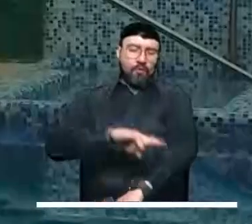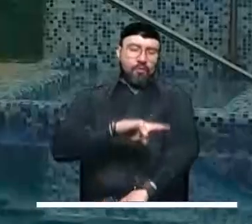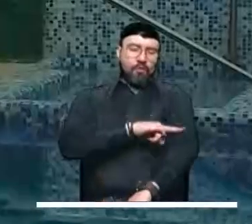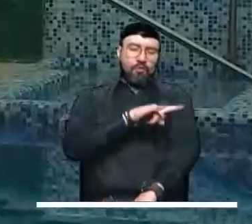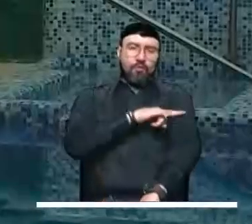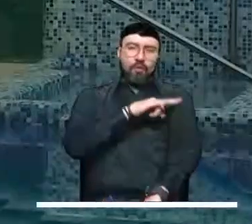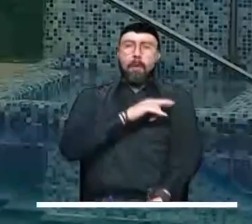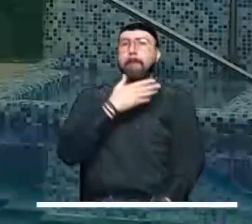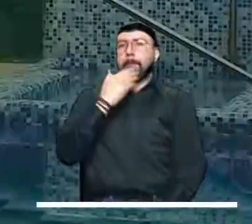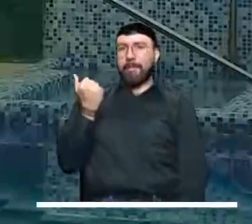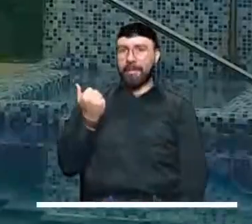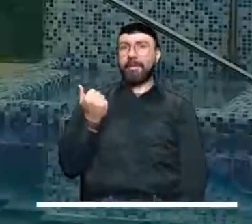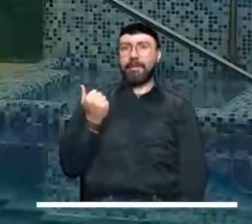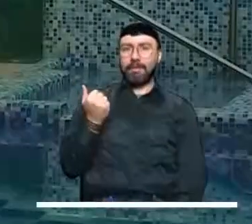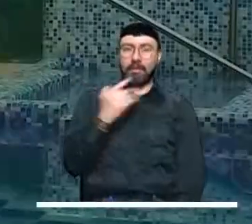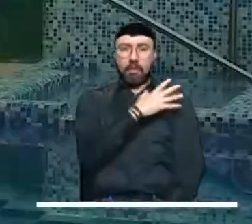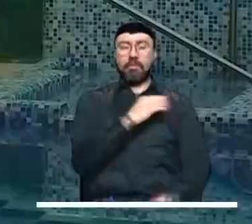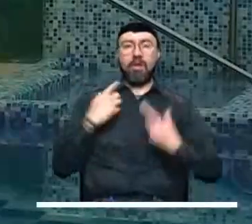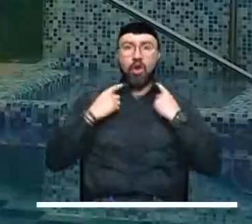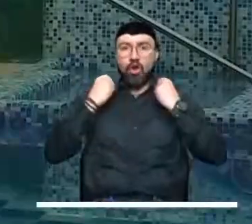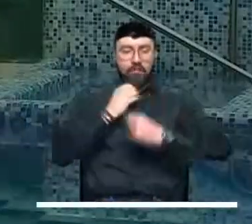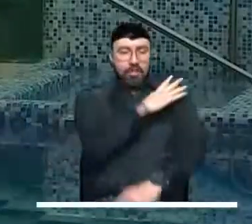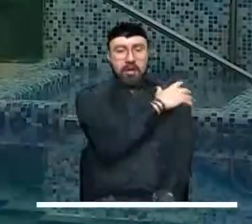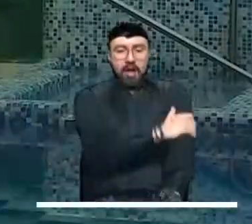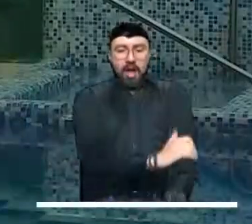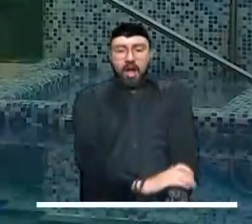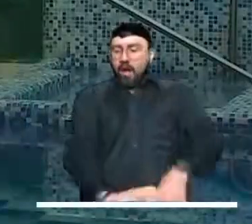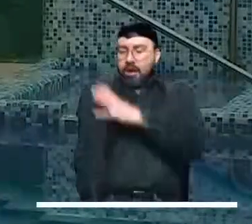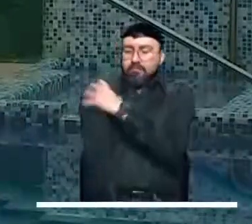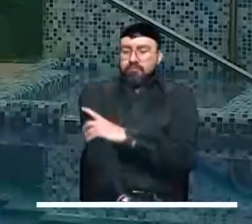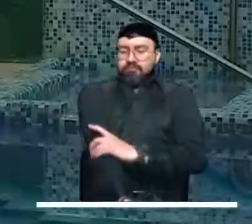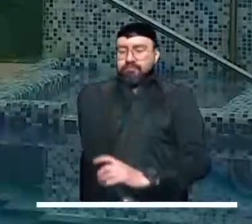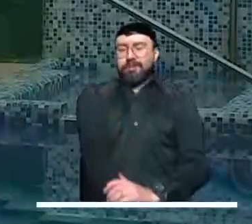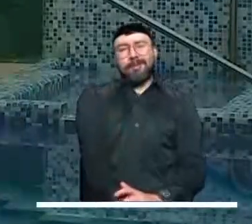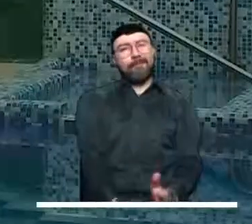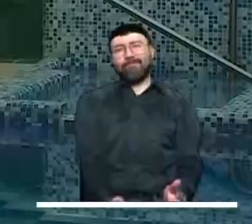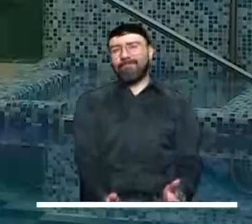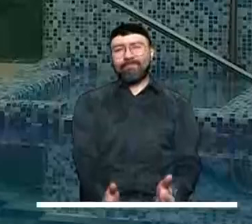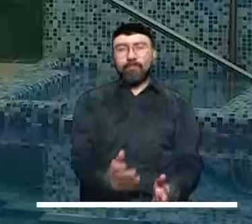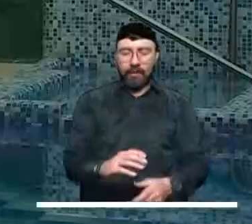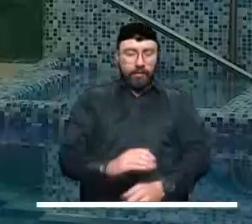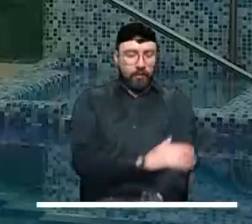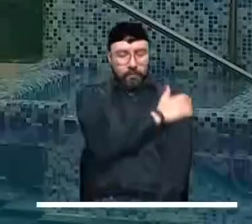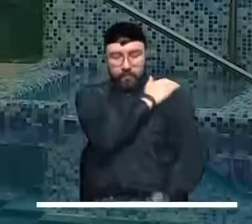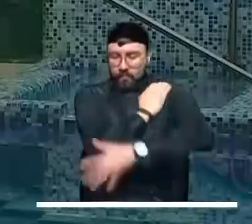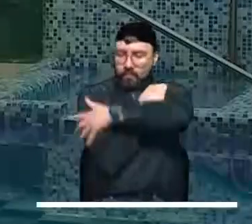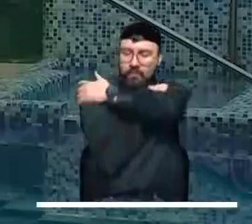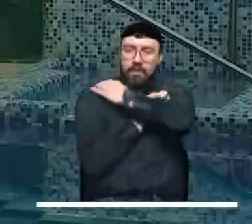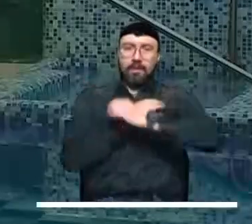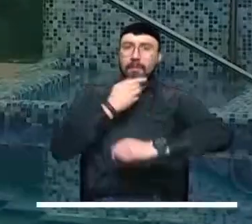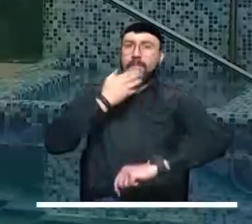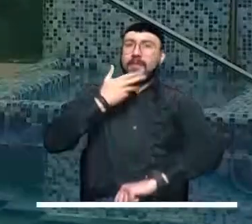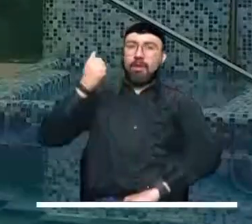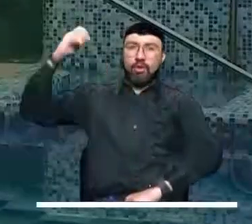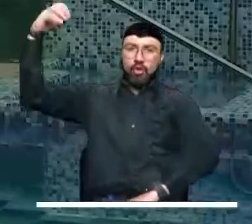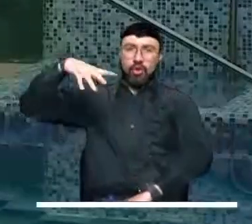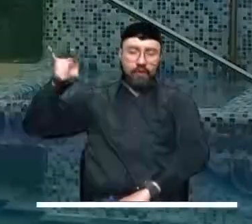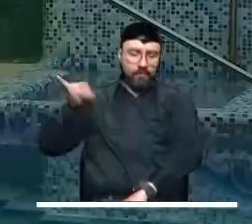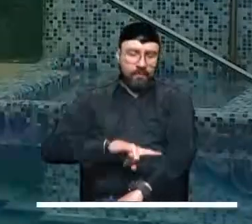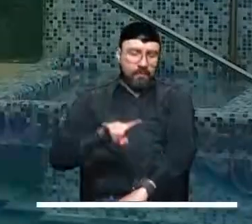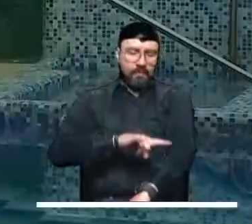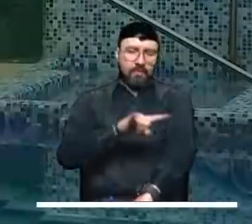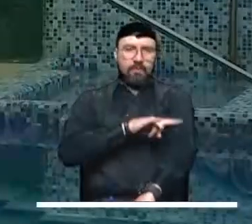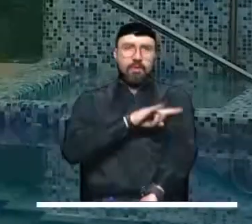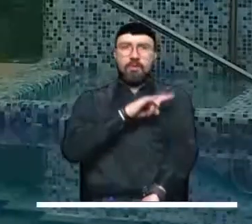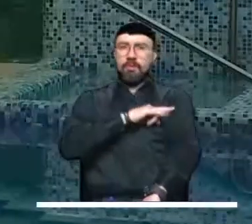piel, se produce en el cuerpo un proceso de fotosíntesis, un proceso metabólico donde los rayos